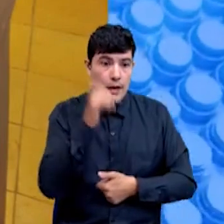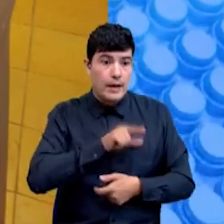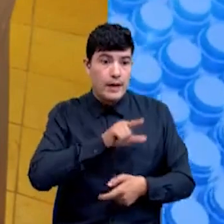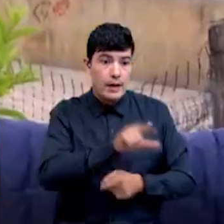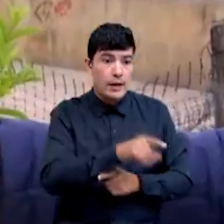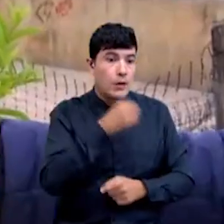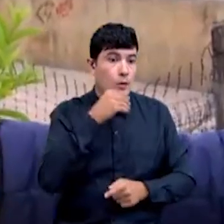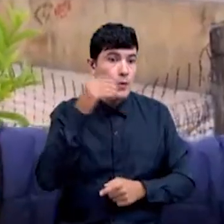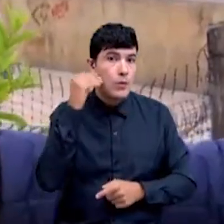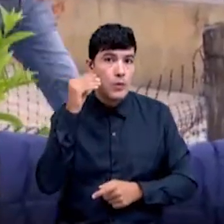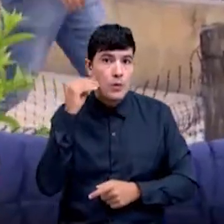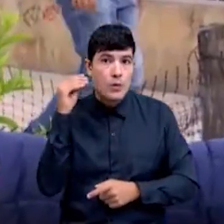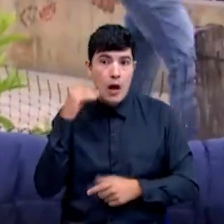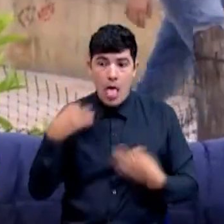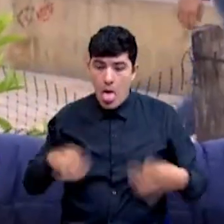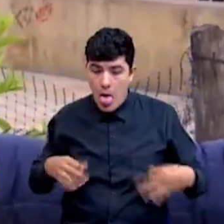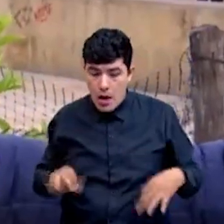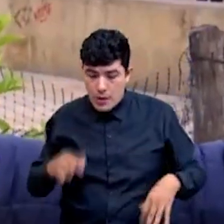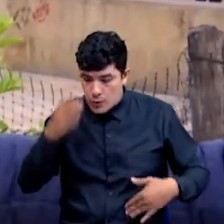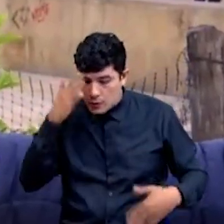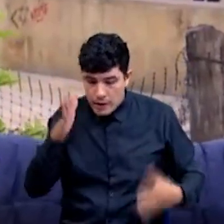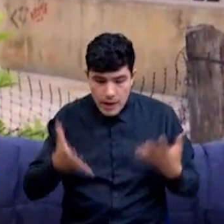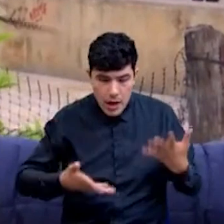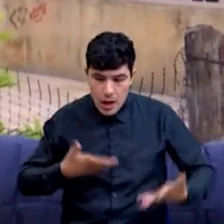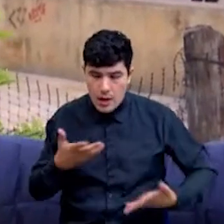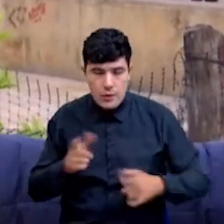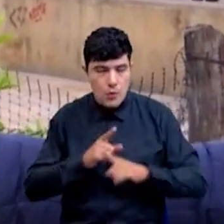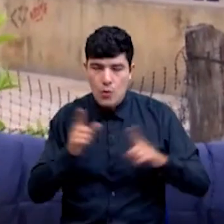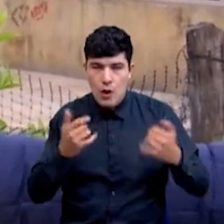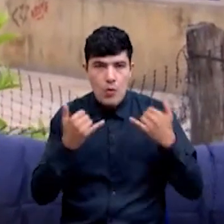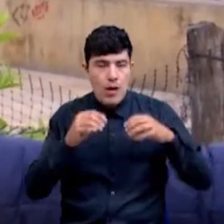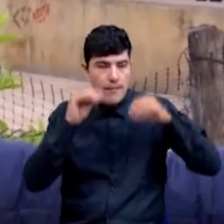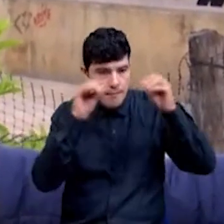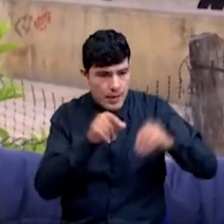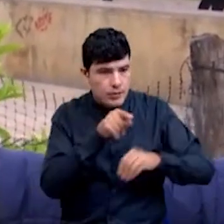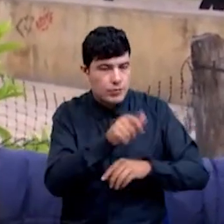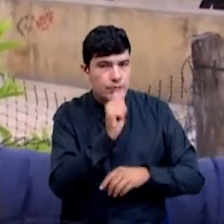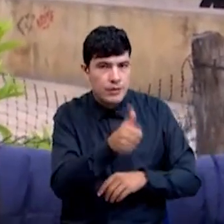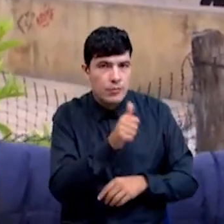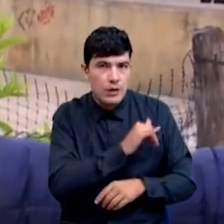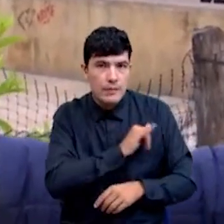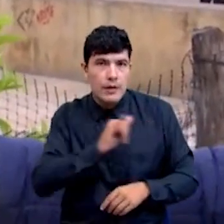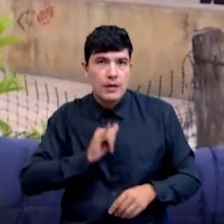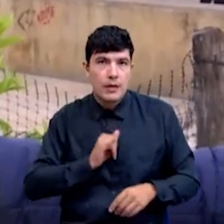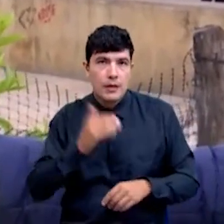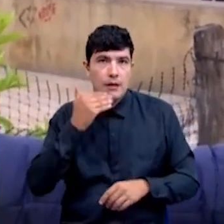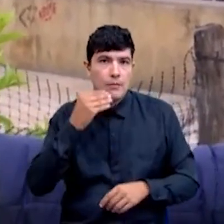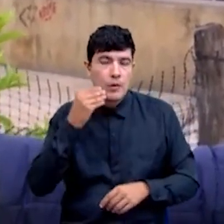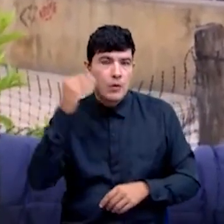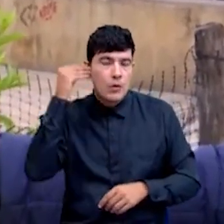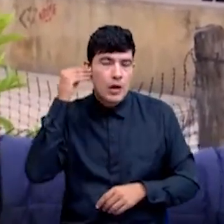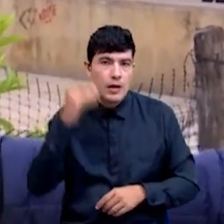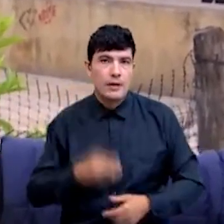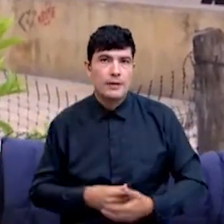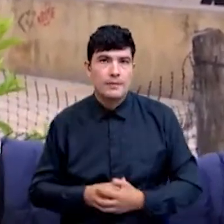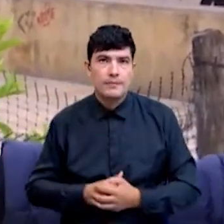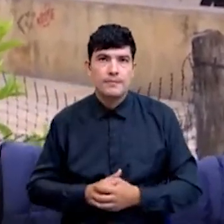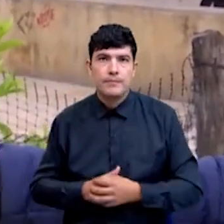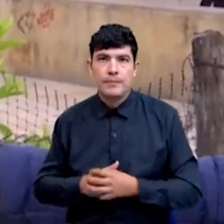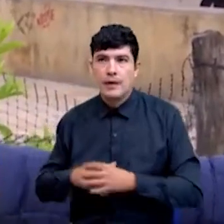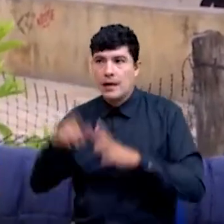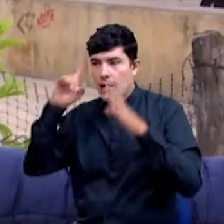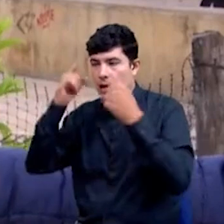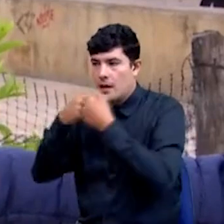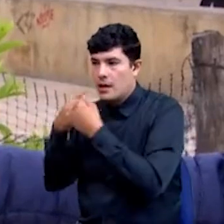está titulado ocupando sueños de mujer el cual estamos desarrollando en convenio con la comisaría de familia y